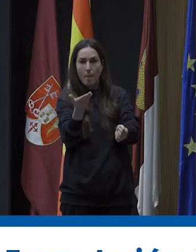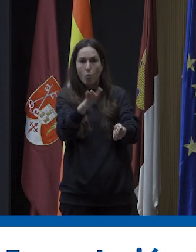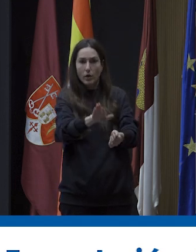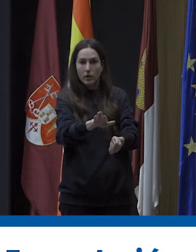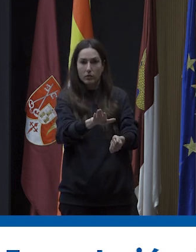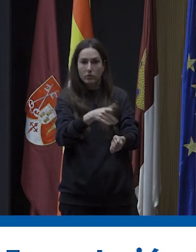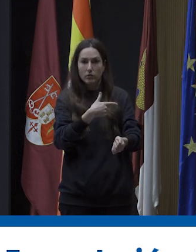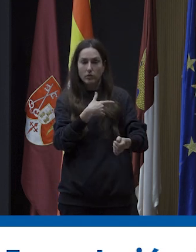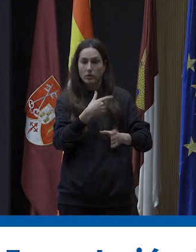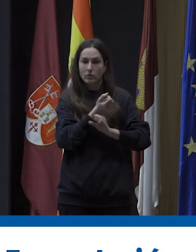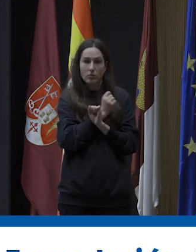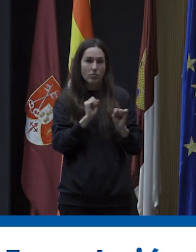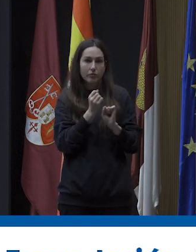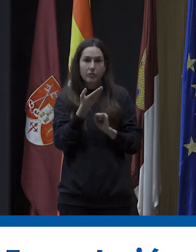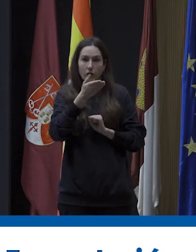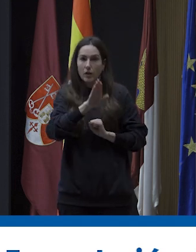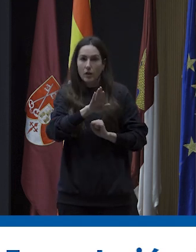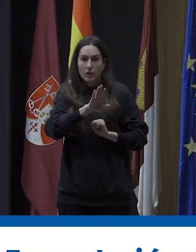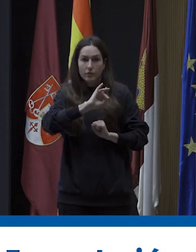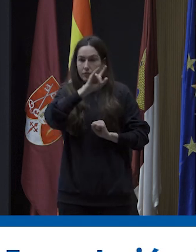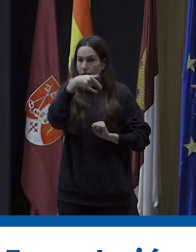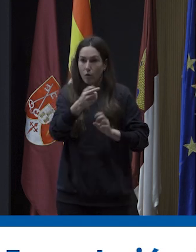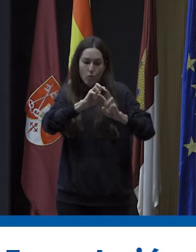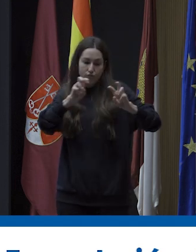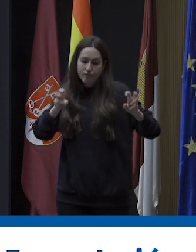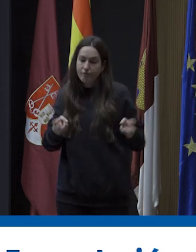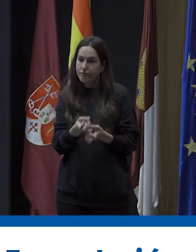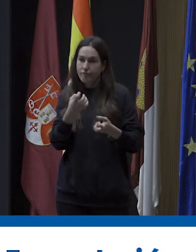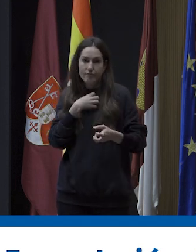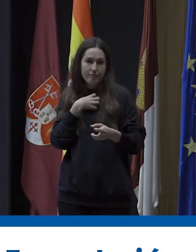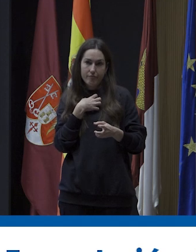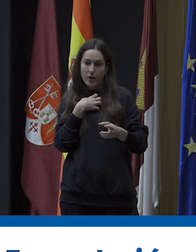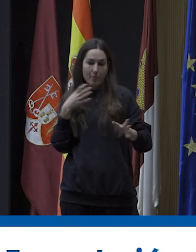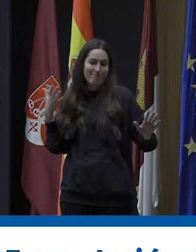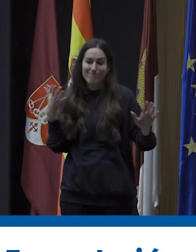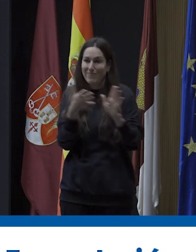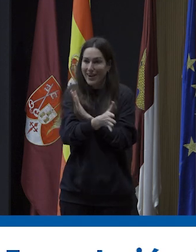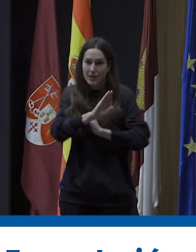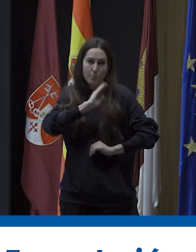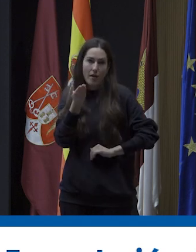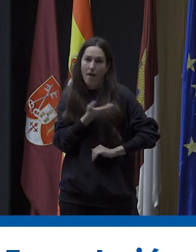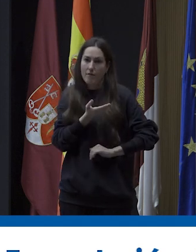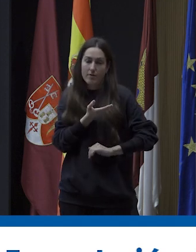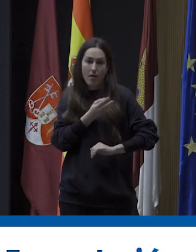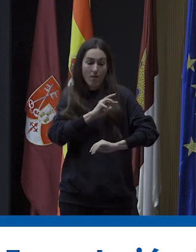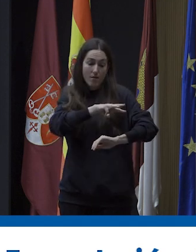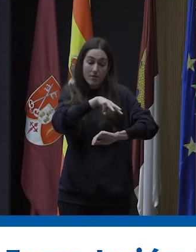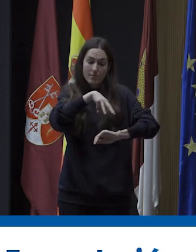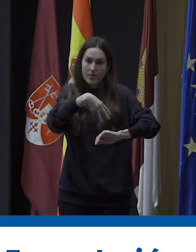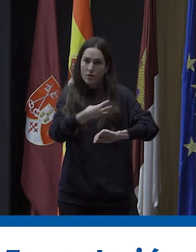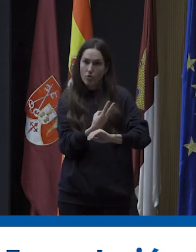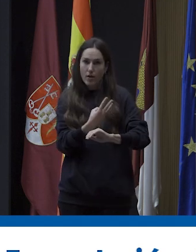corazón afectado por esa arteria que ya no se va a poder recuperar. Es un daño permanente. Después de 3 horas eso sube